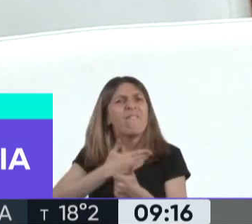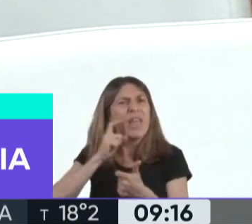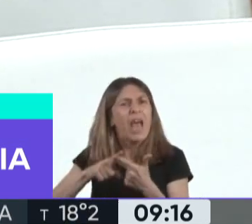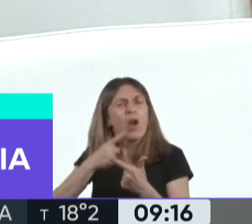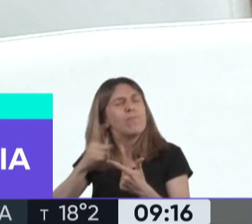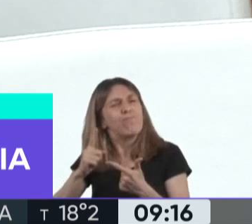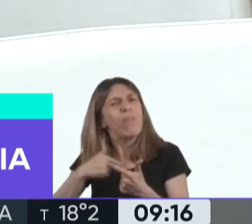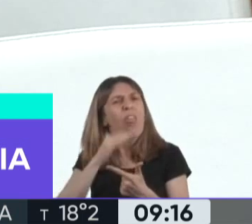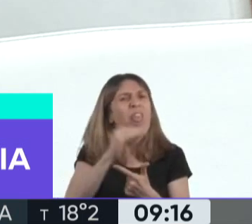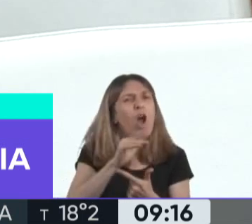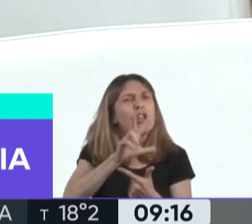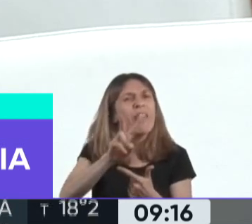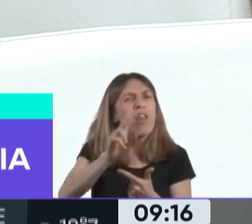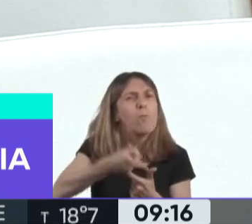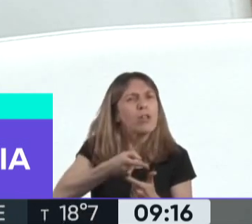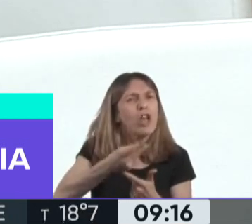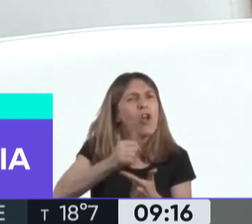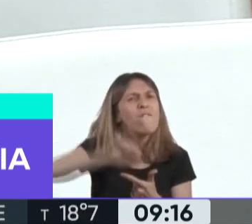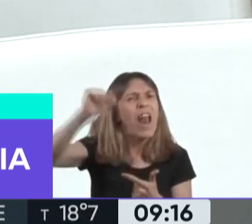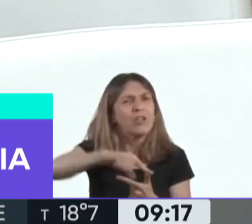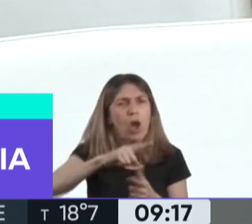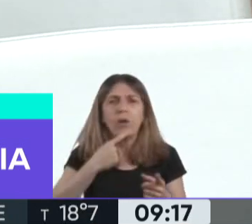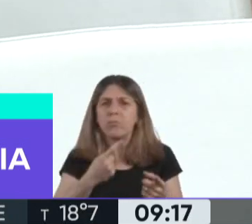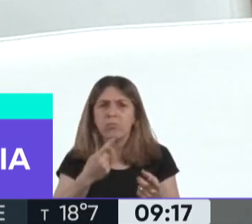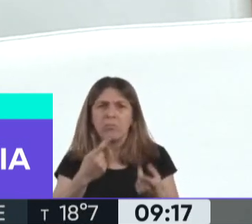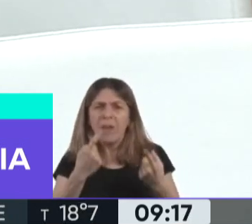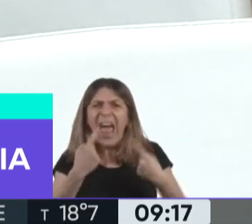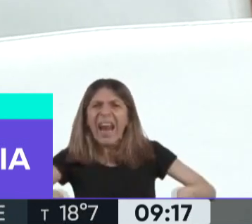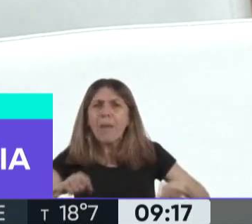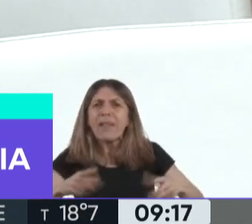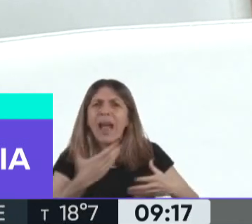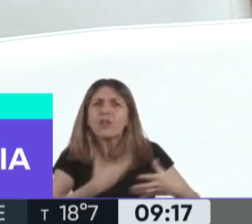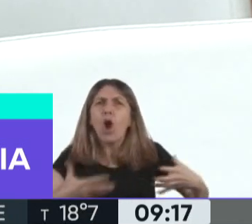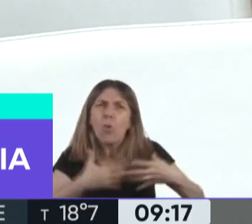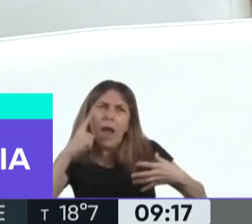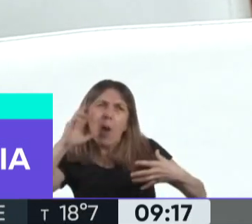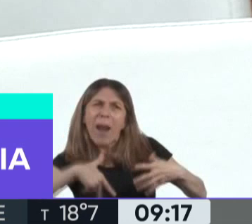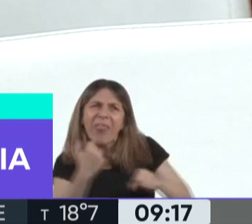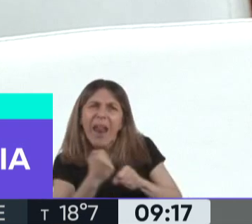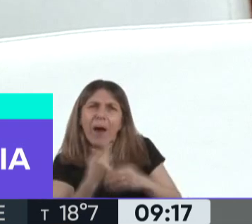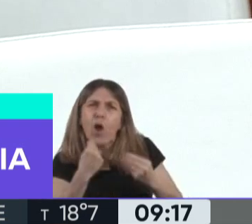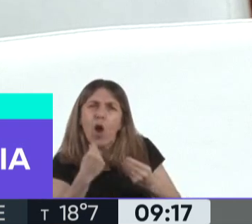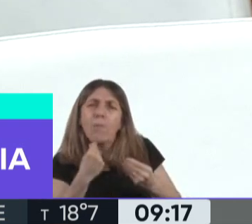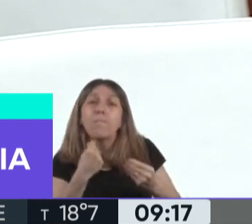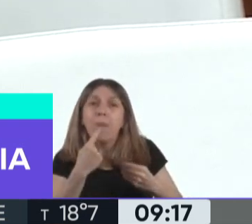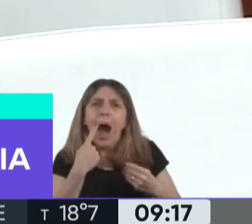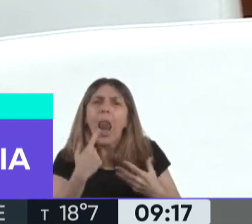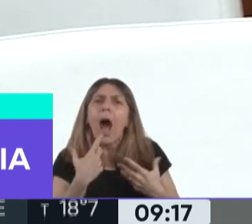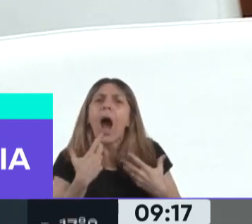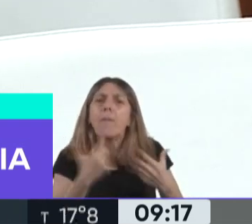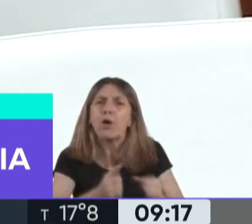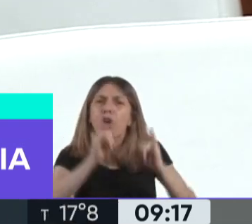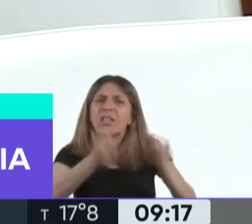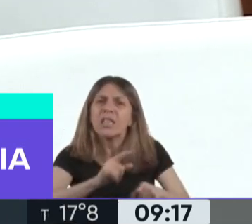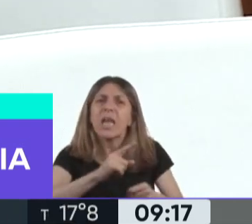un 32%. ¿Qué herramientas o cuáles son las herramientas que tiene el gobierno para garantizar que en el próximo presupuesto se pueda llegar a esa meta